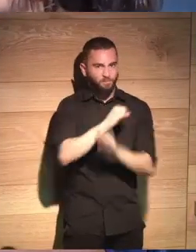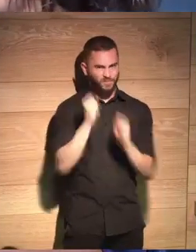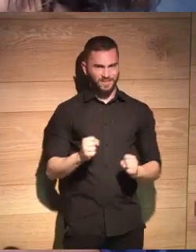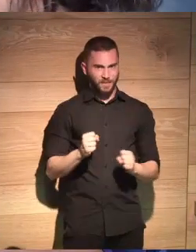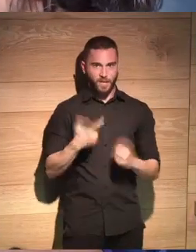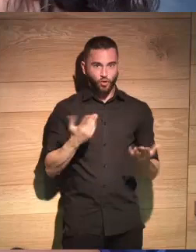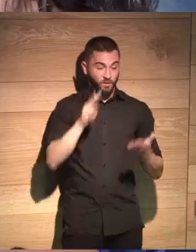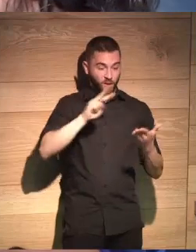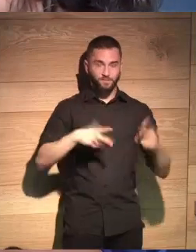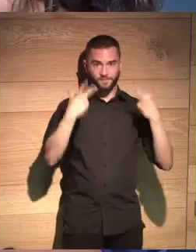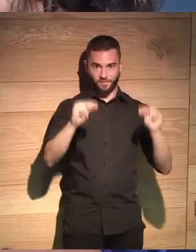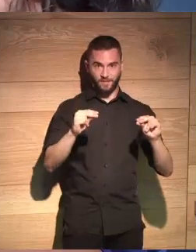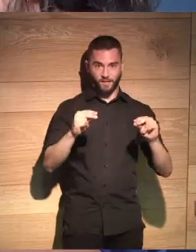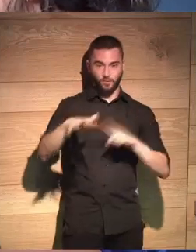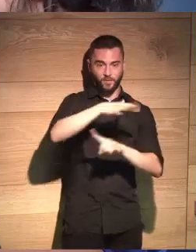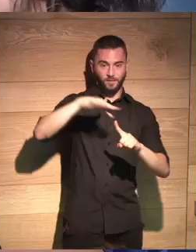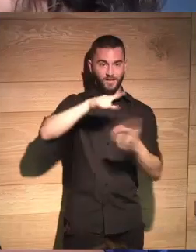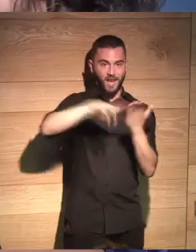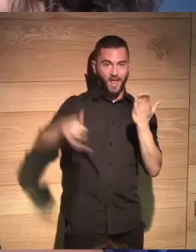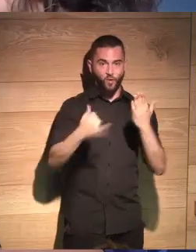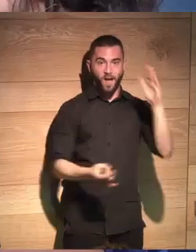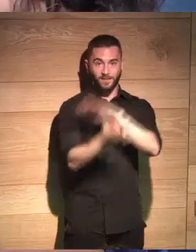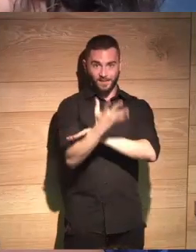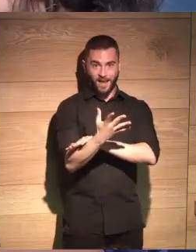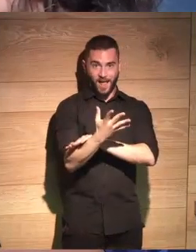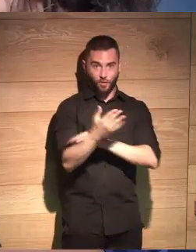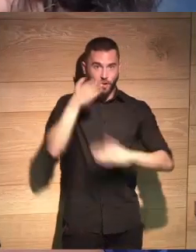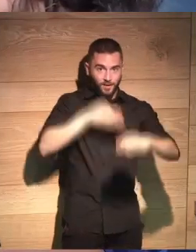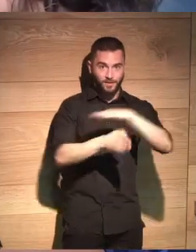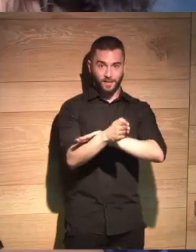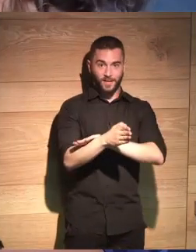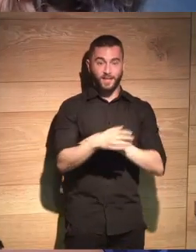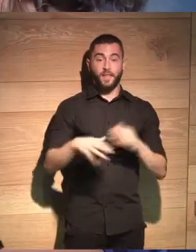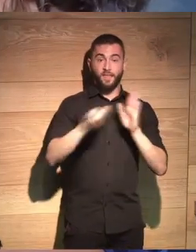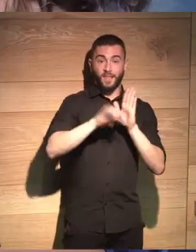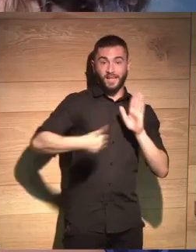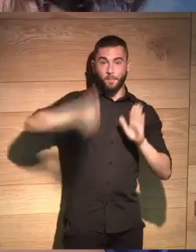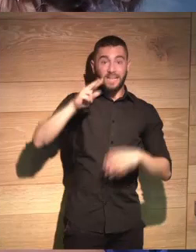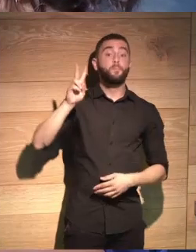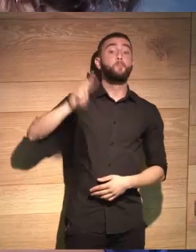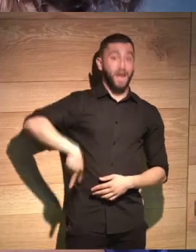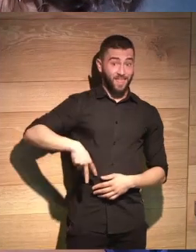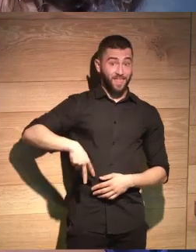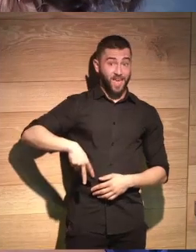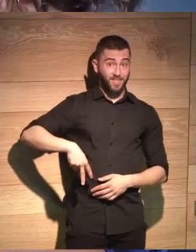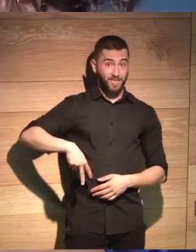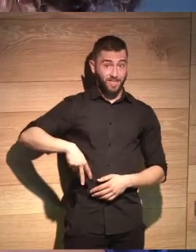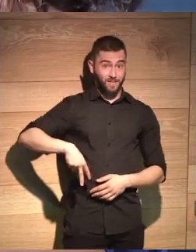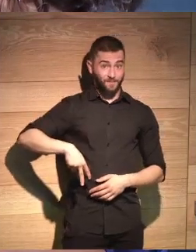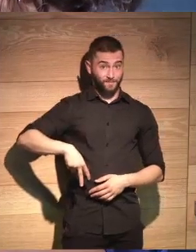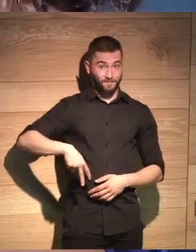estamos entrando en un territorio creado por el lenguaje, que se aproxima muchísimas veces más a la verdad que